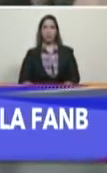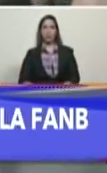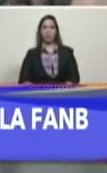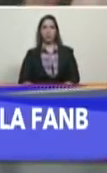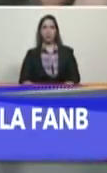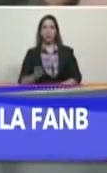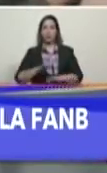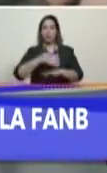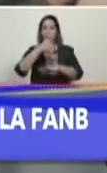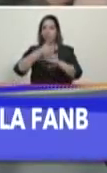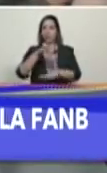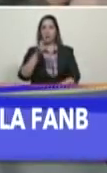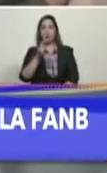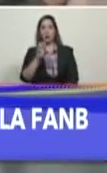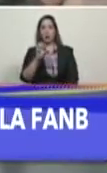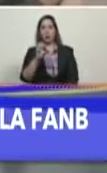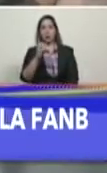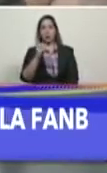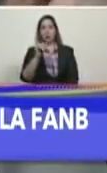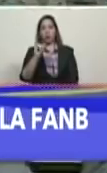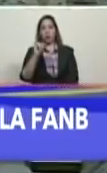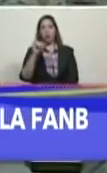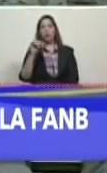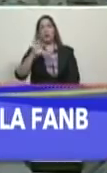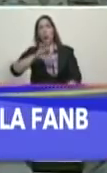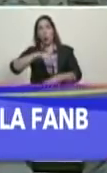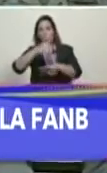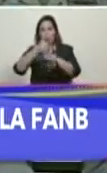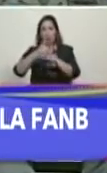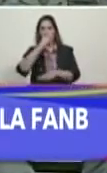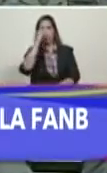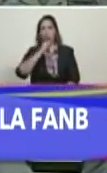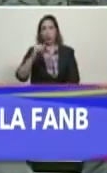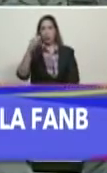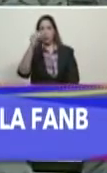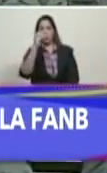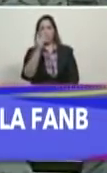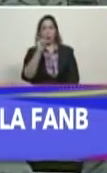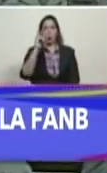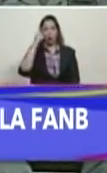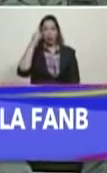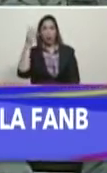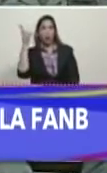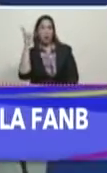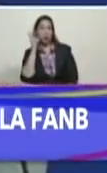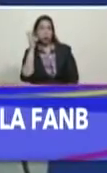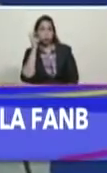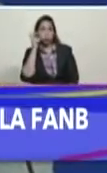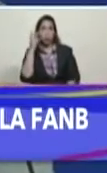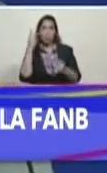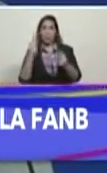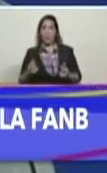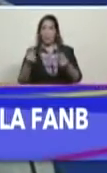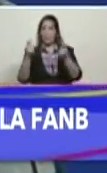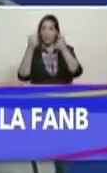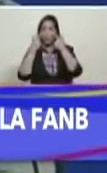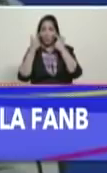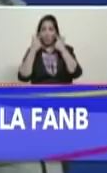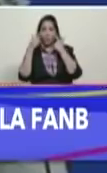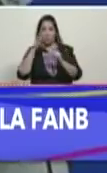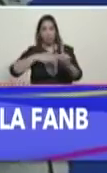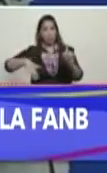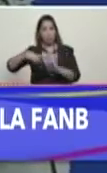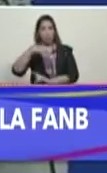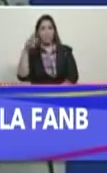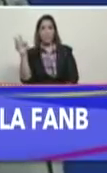comandantes de las redes, comandantes de las ODI, oído a las redes a lo largo y ancho del país que